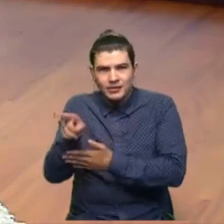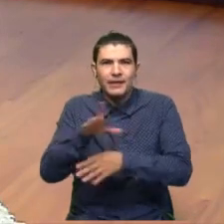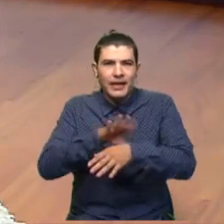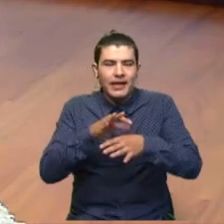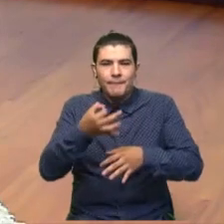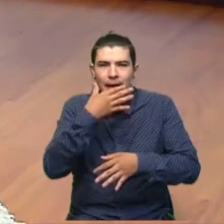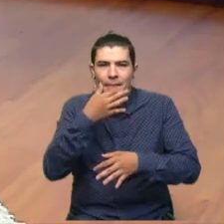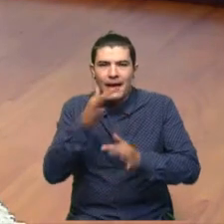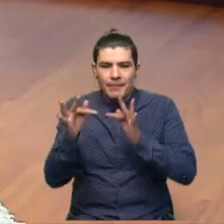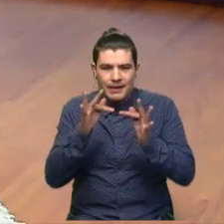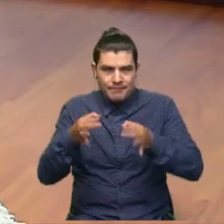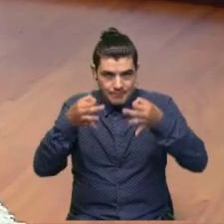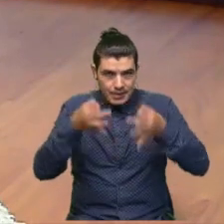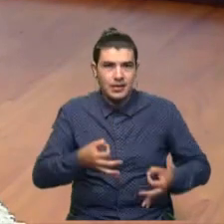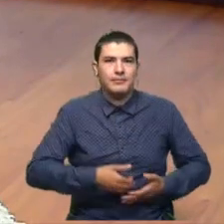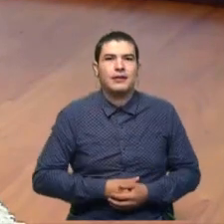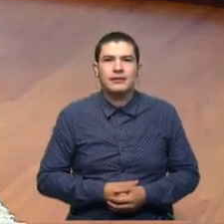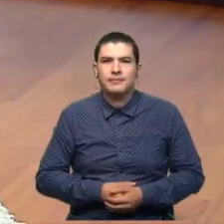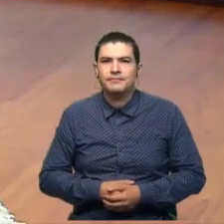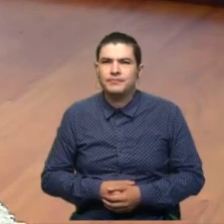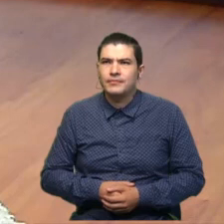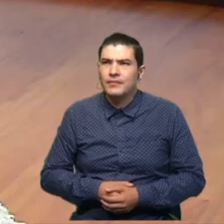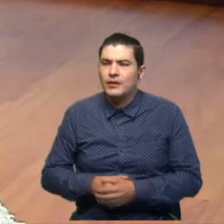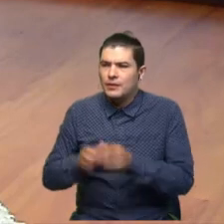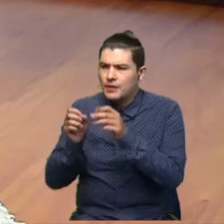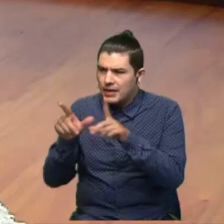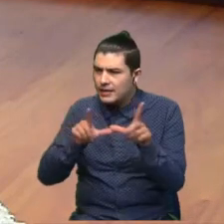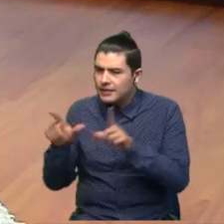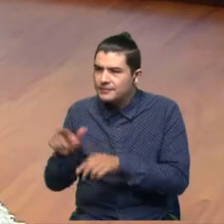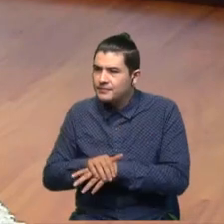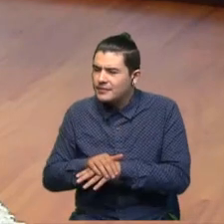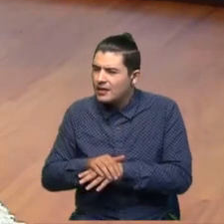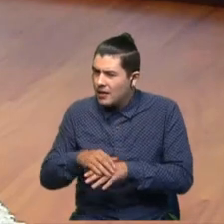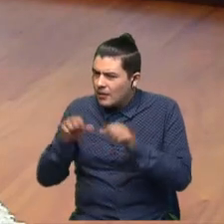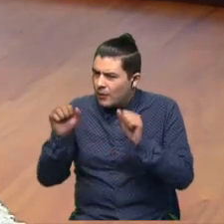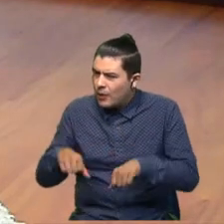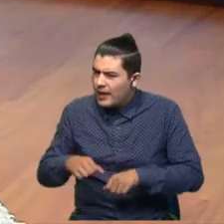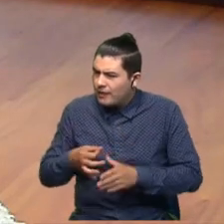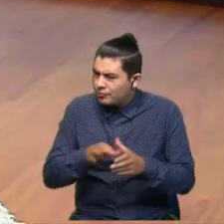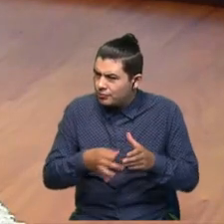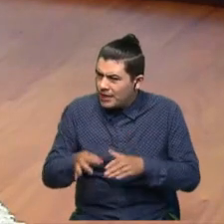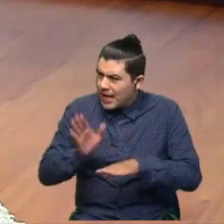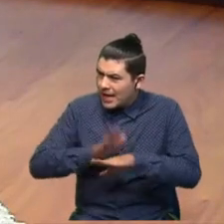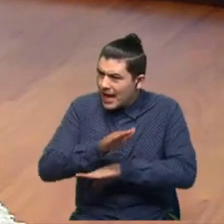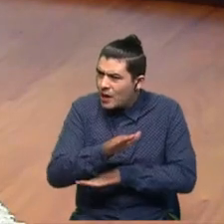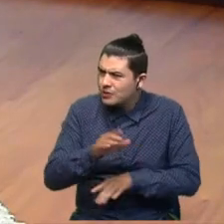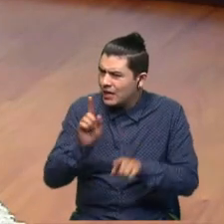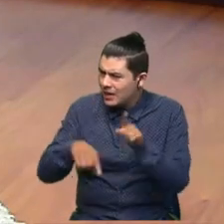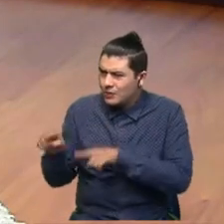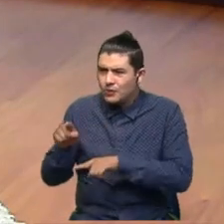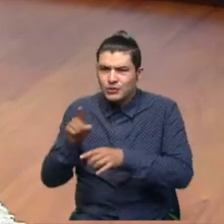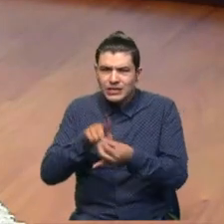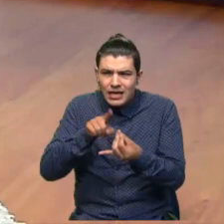Aparte de la manifestación, ¿qué podemos hablar sobre la fiebre? ¿Será que el Helicobacter pylori le lleva en algunos casos a